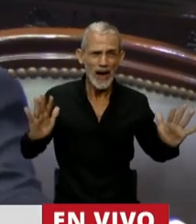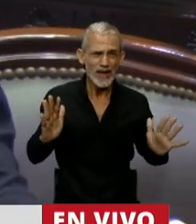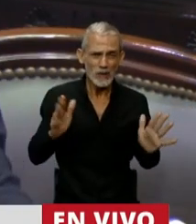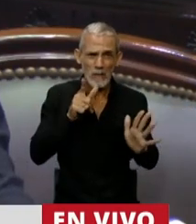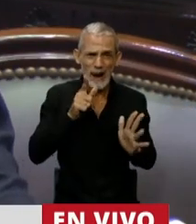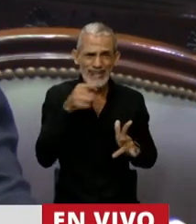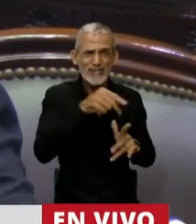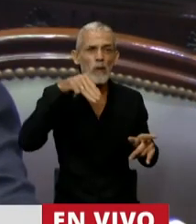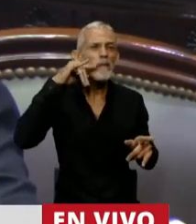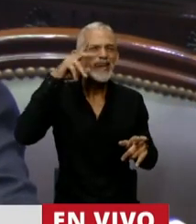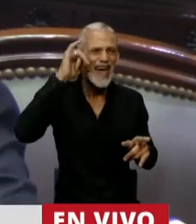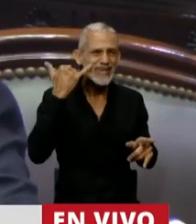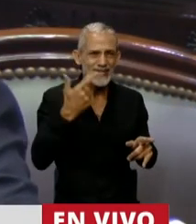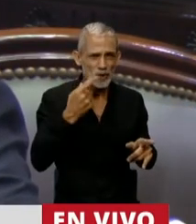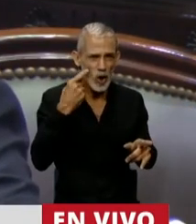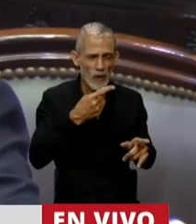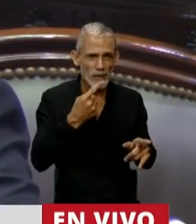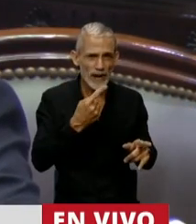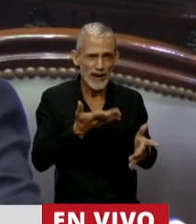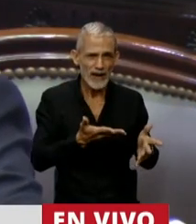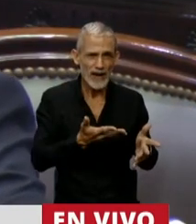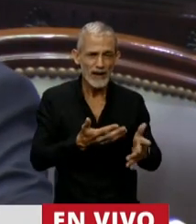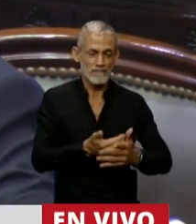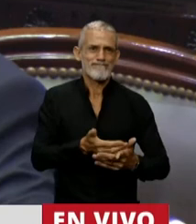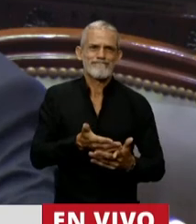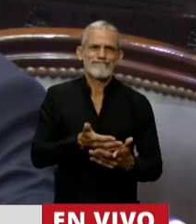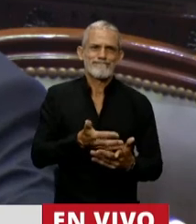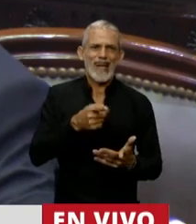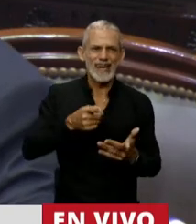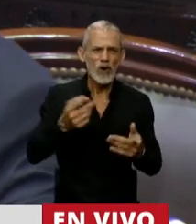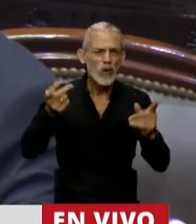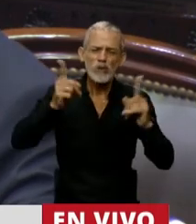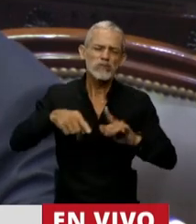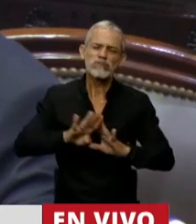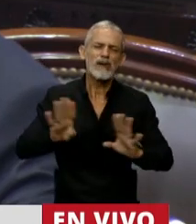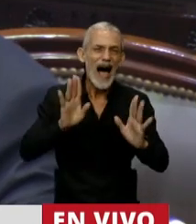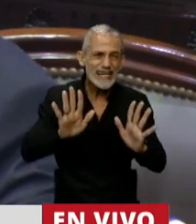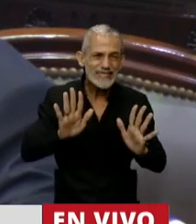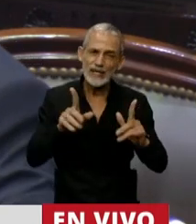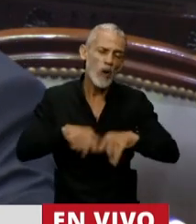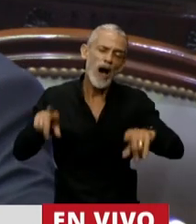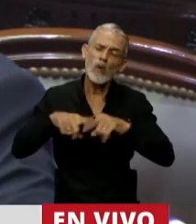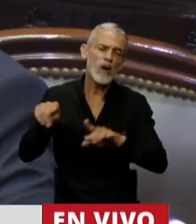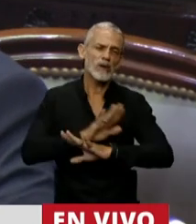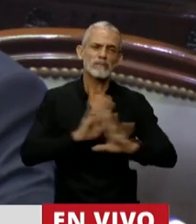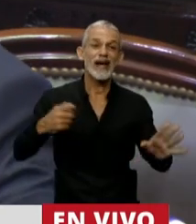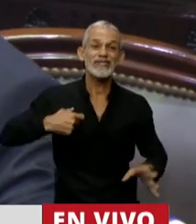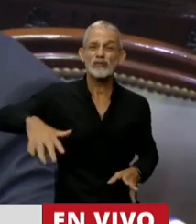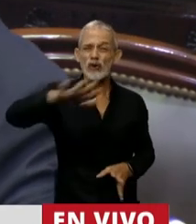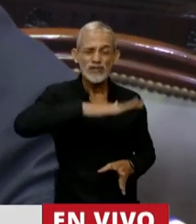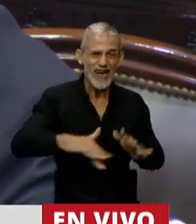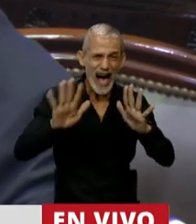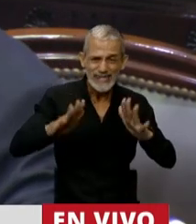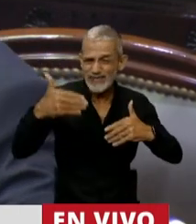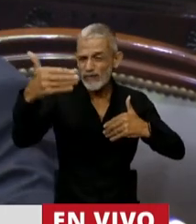similares a la de mi ley esto no tiene retorno presidente no hay una sociedad viable